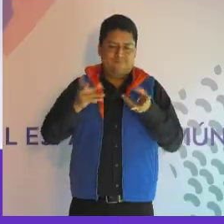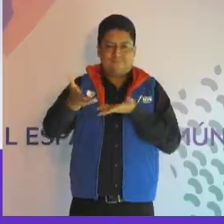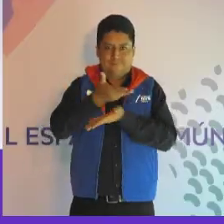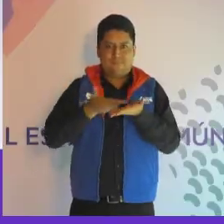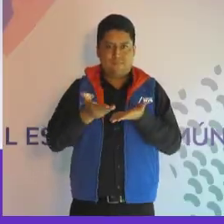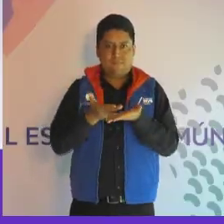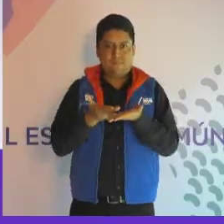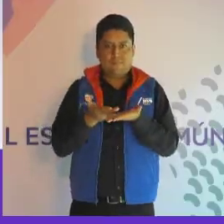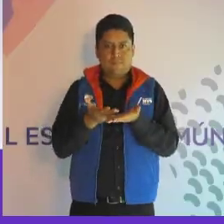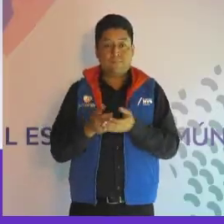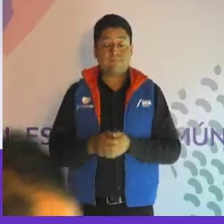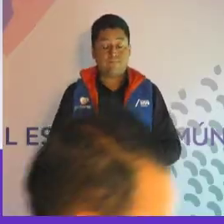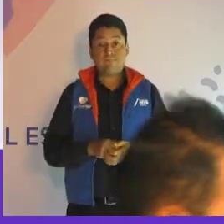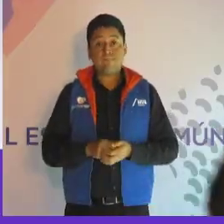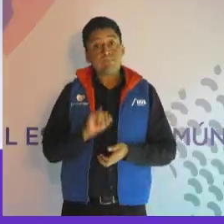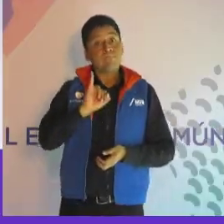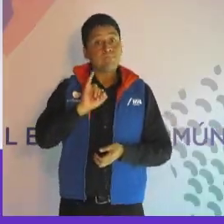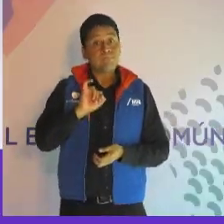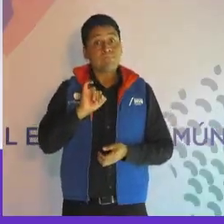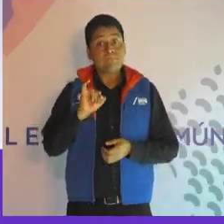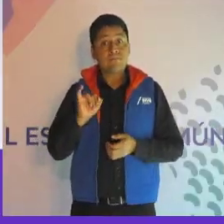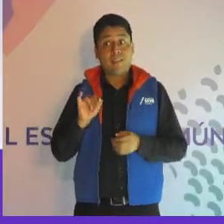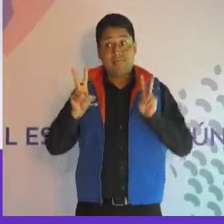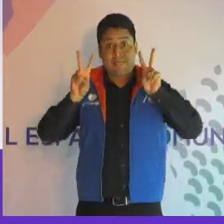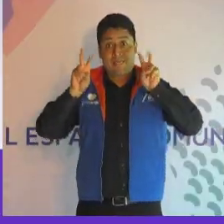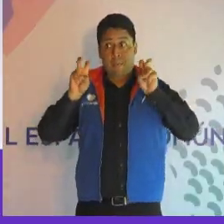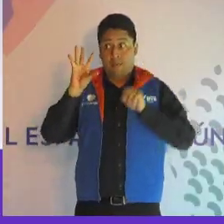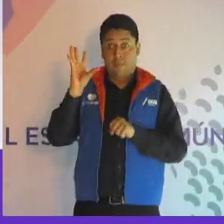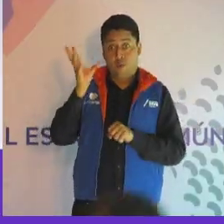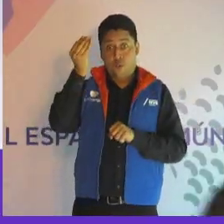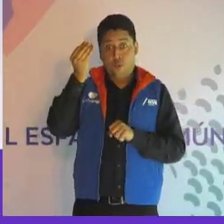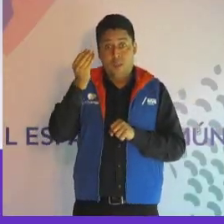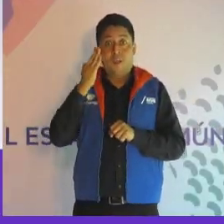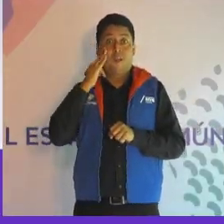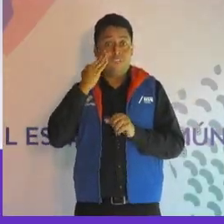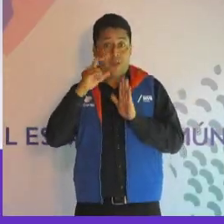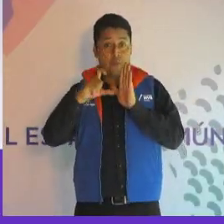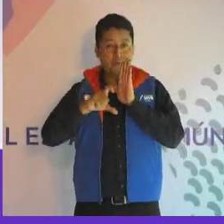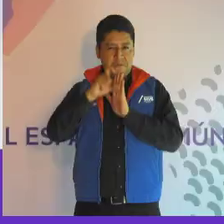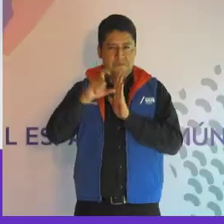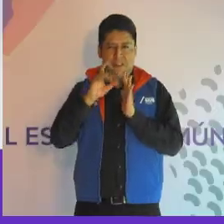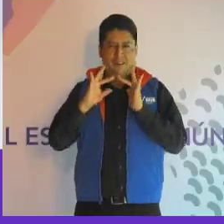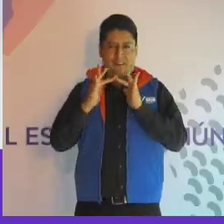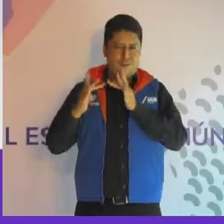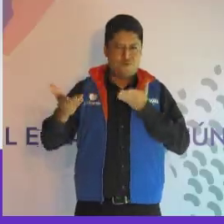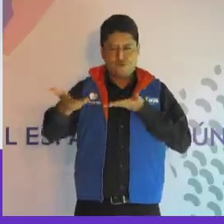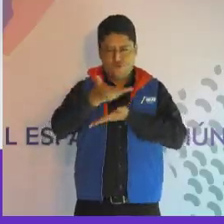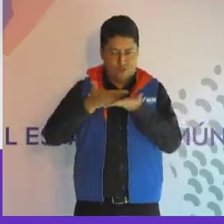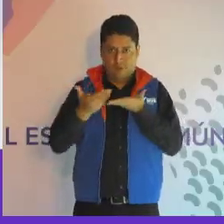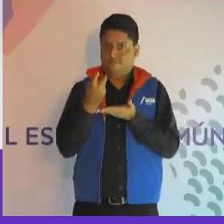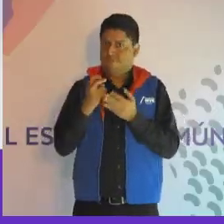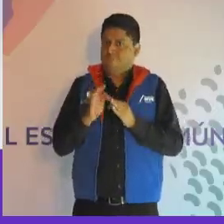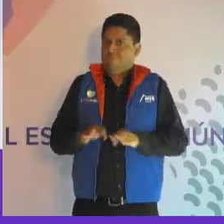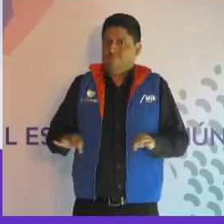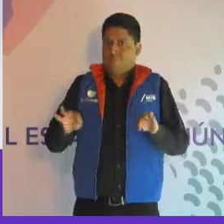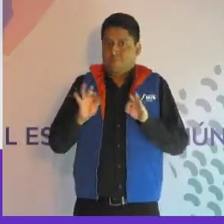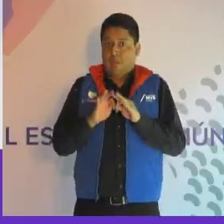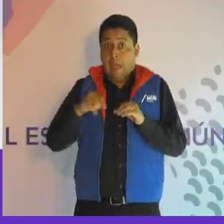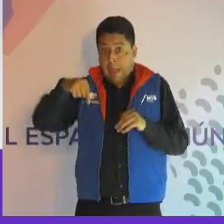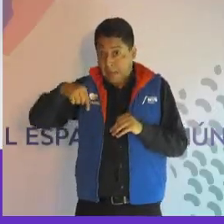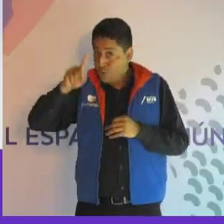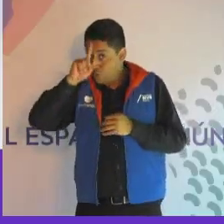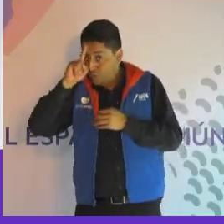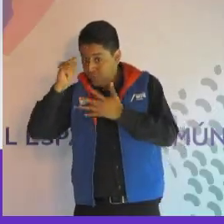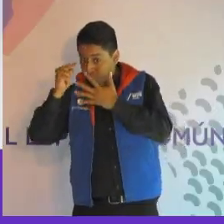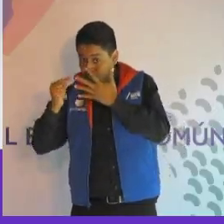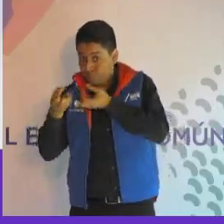de la tecnología y de las redes. Esperamos que estamos Importantísimo. tomando nota de todos los tips que nos dan, que están increíbles.